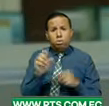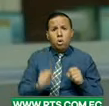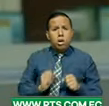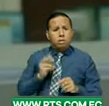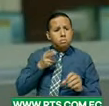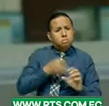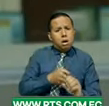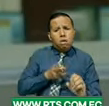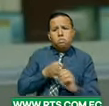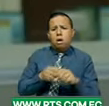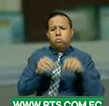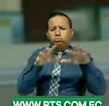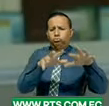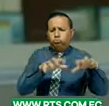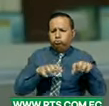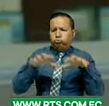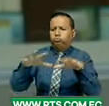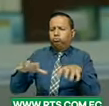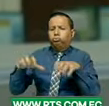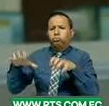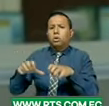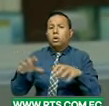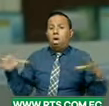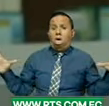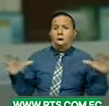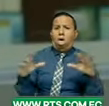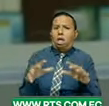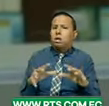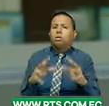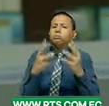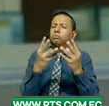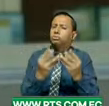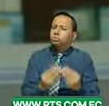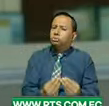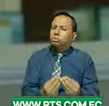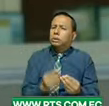y semipresencial en aforos reducidos